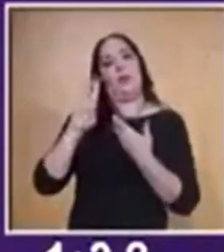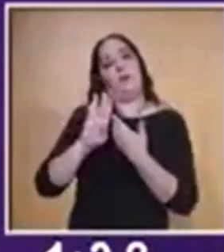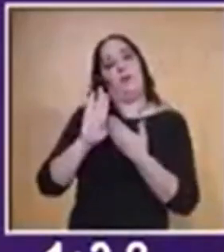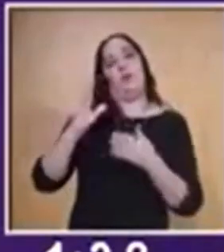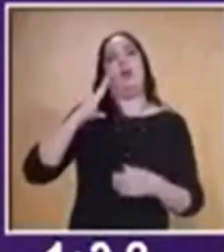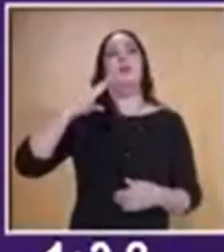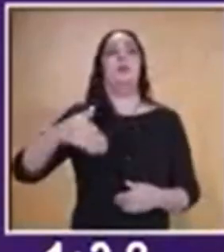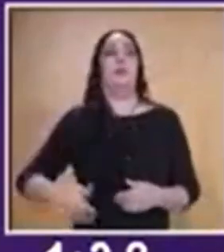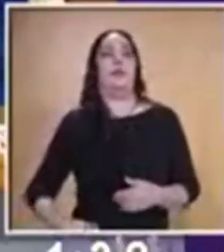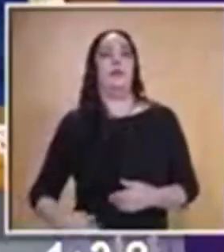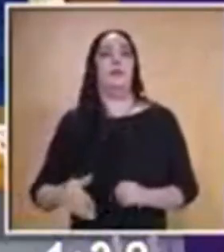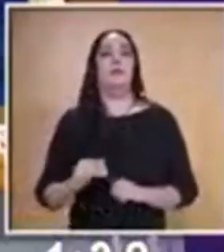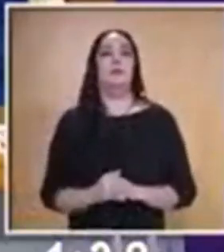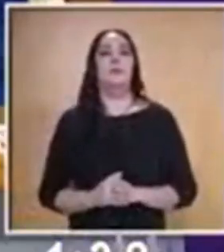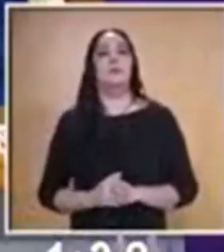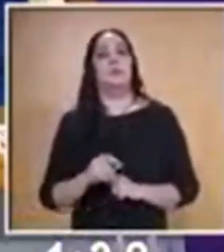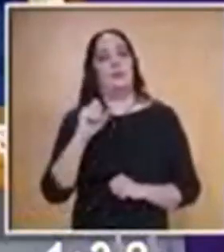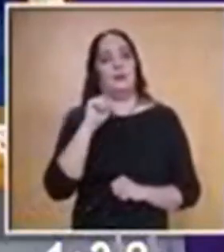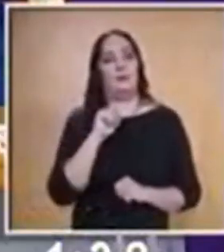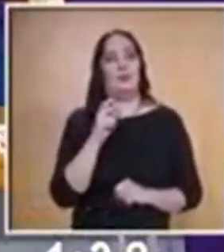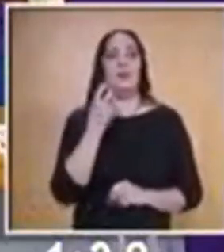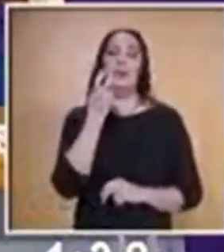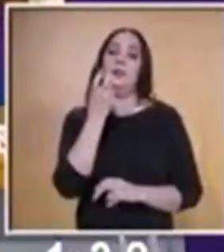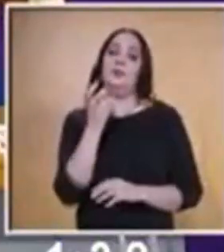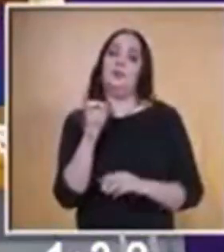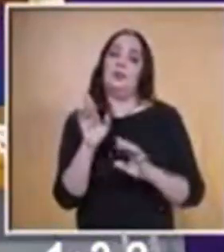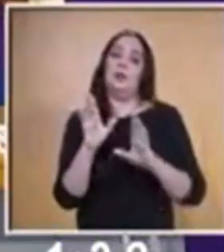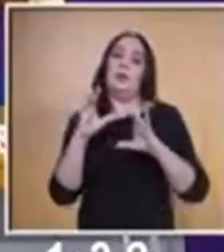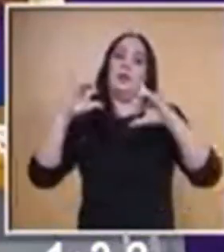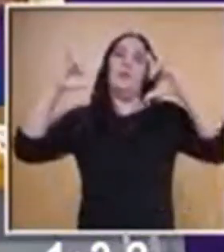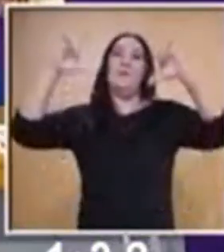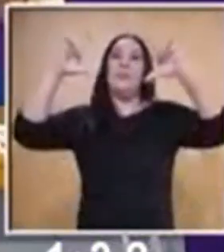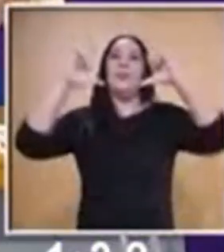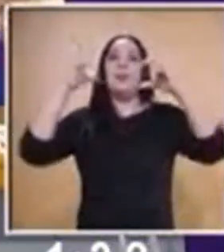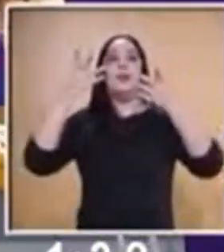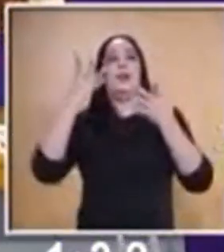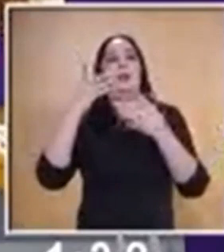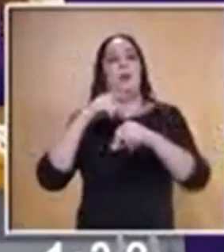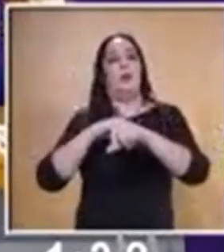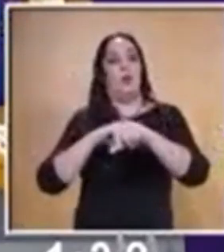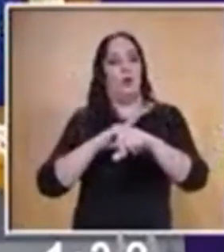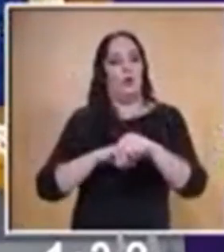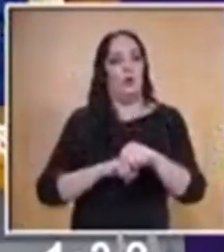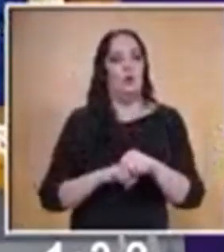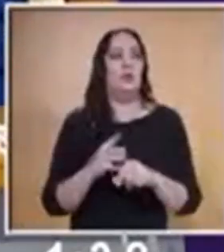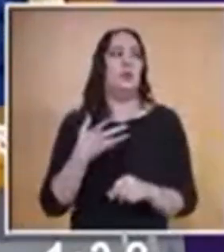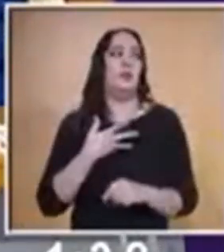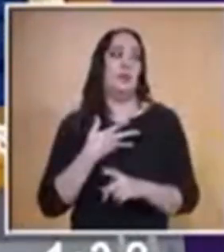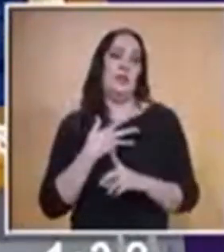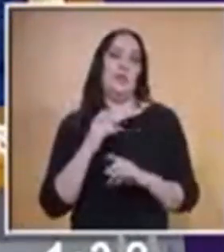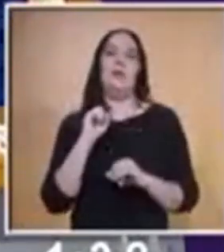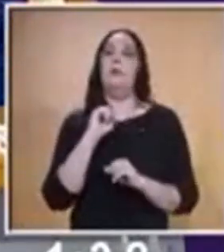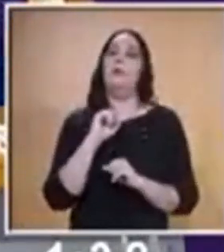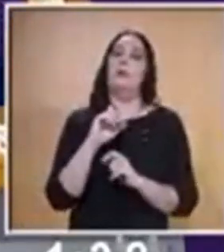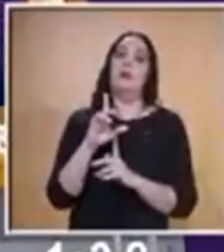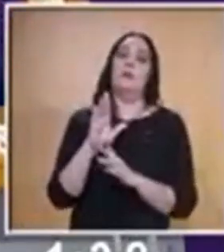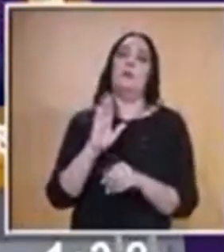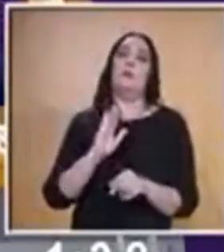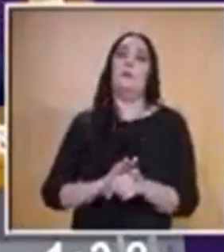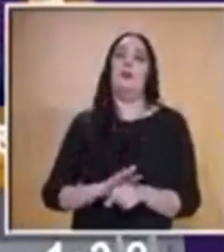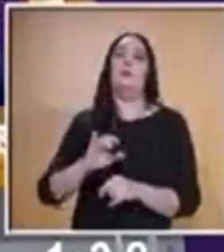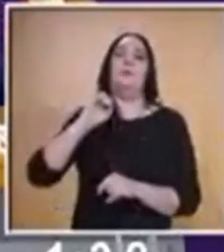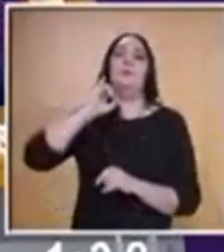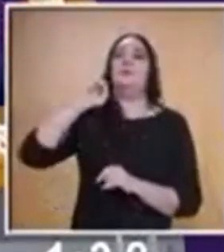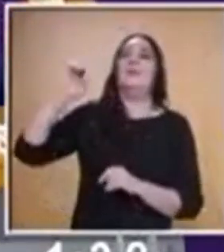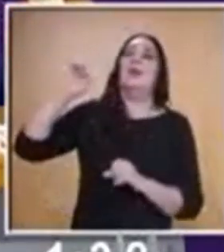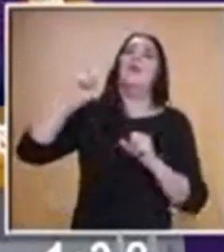accidente. Sí, además que el mecanismo de un reloj de esta magnitud tiene audición muy lejos, ¿verdad?